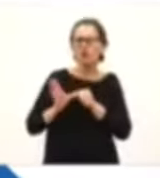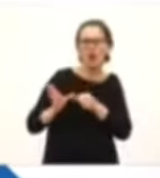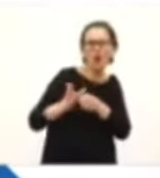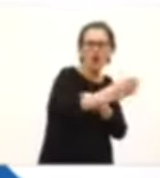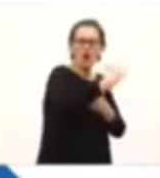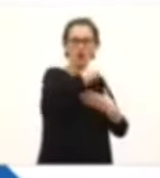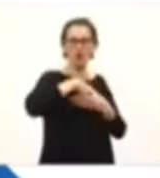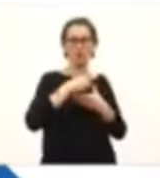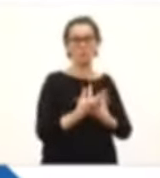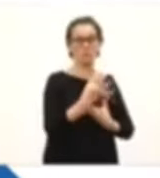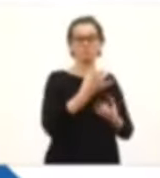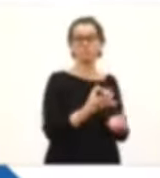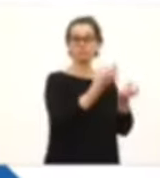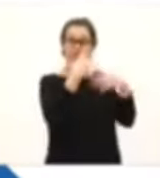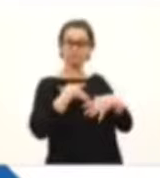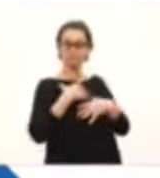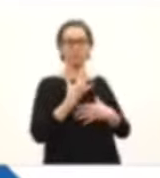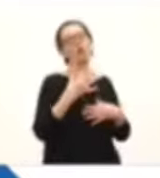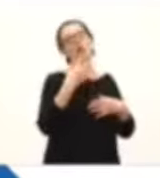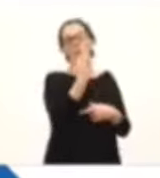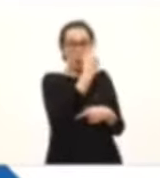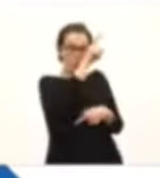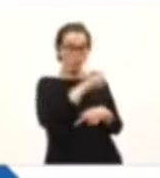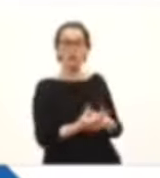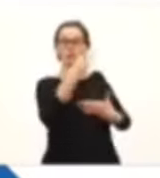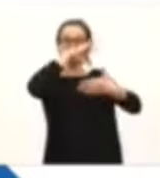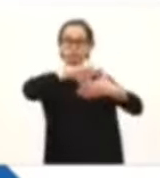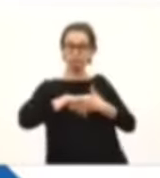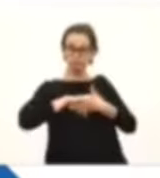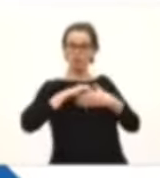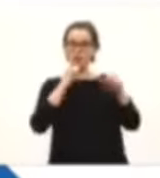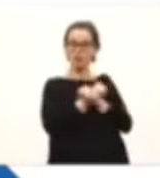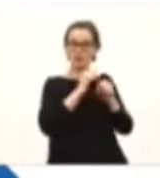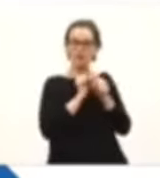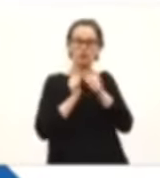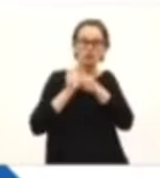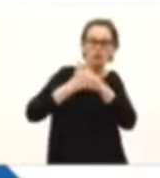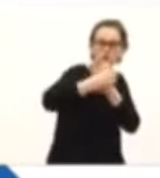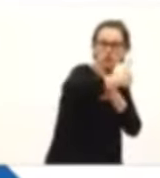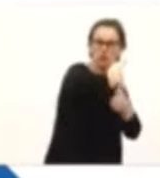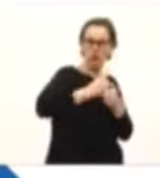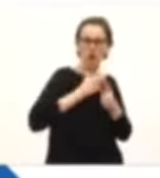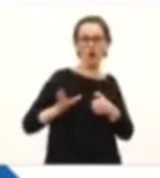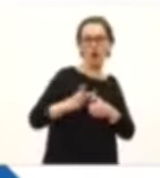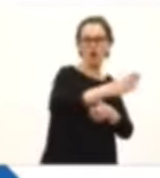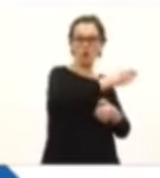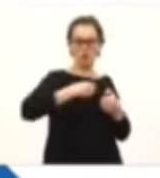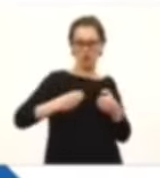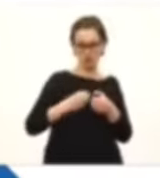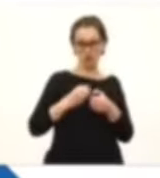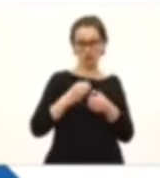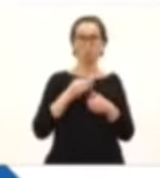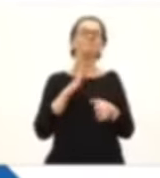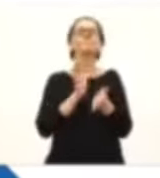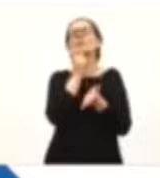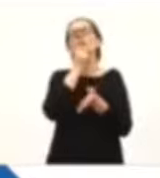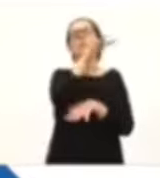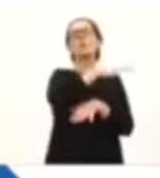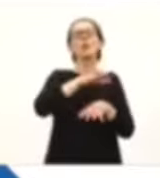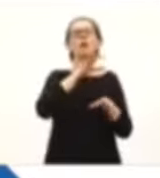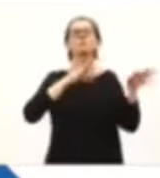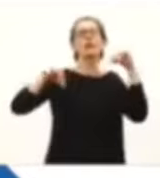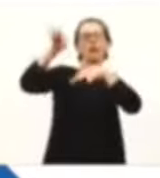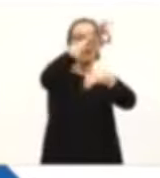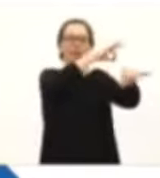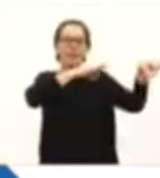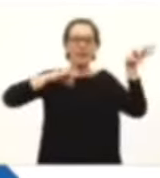con diagnóstico de COVID en un área que tenga circulación comunitaria y que esa persona cumpla con la